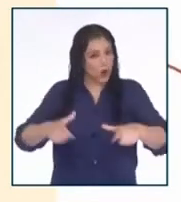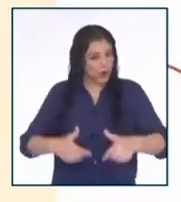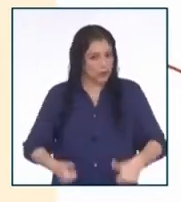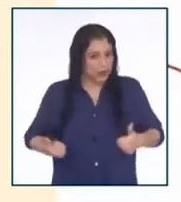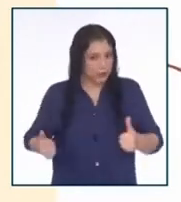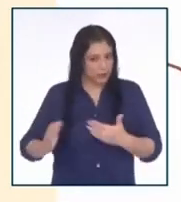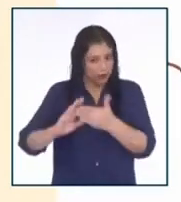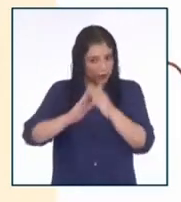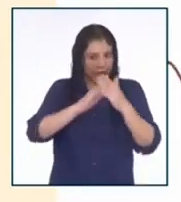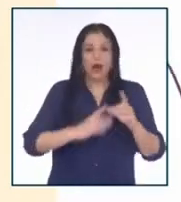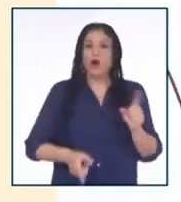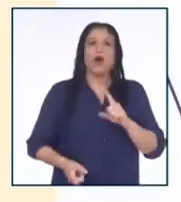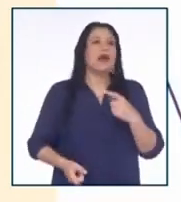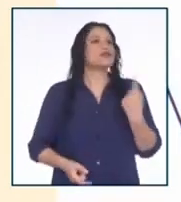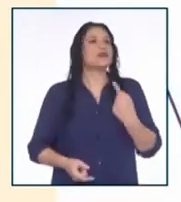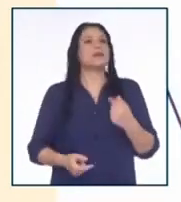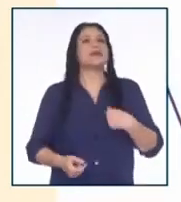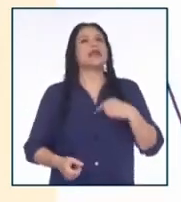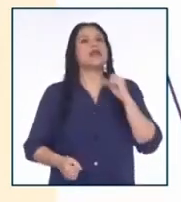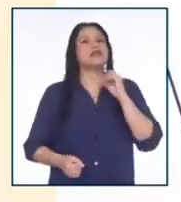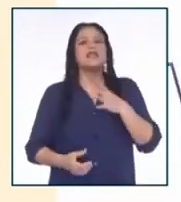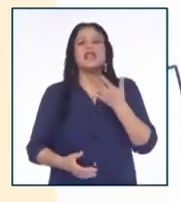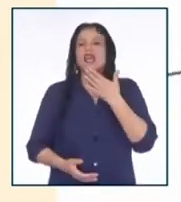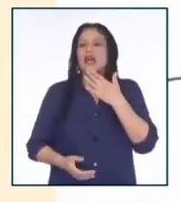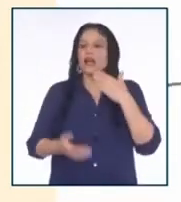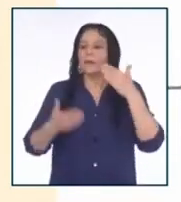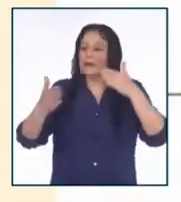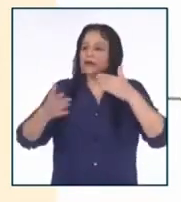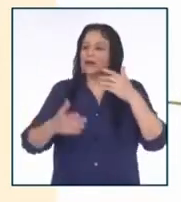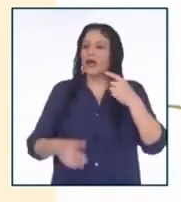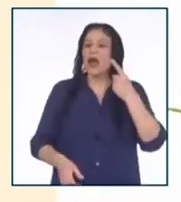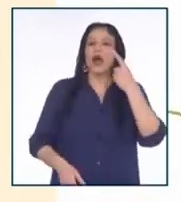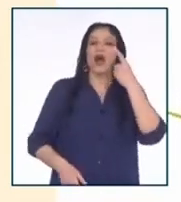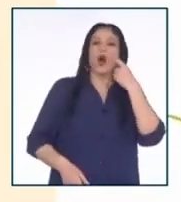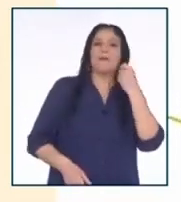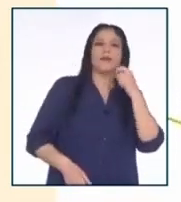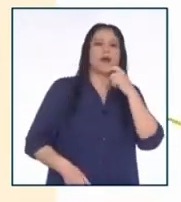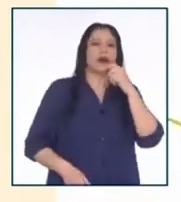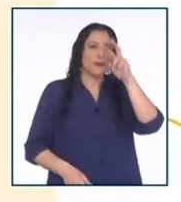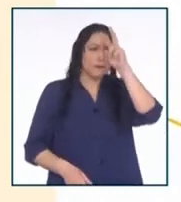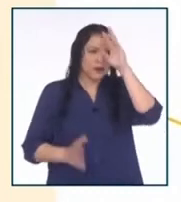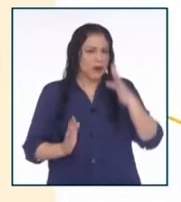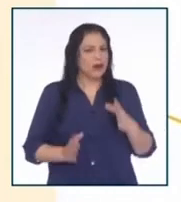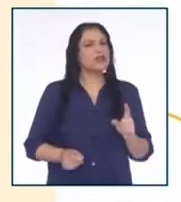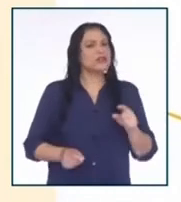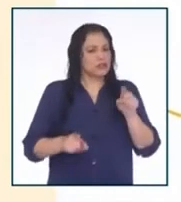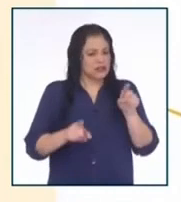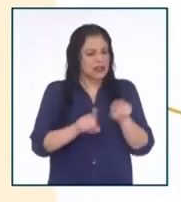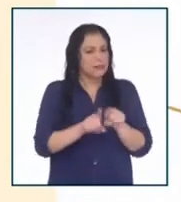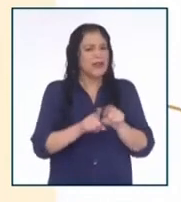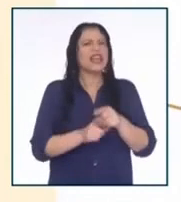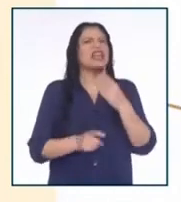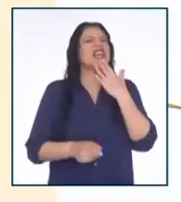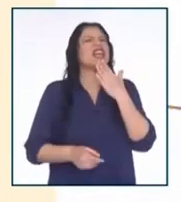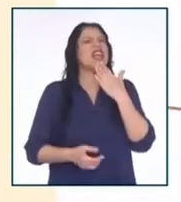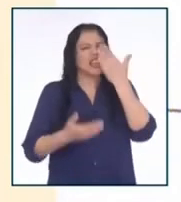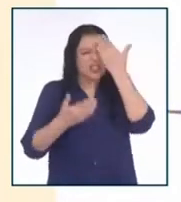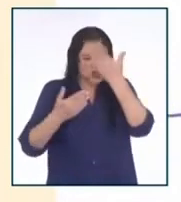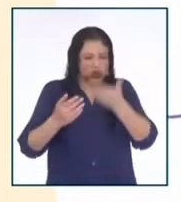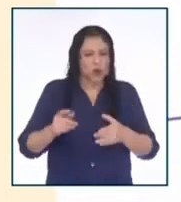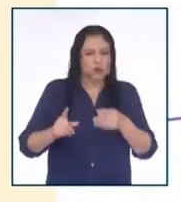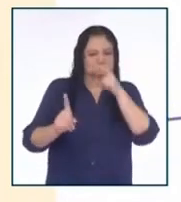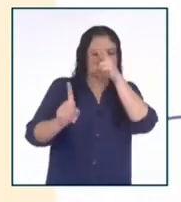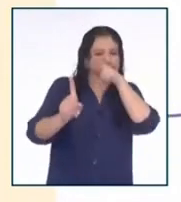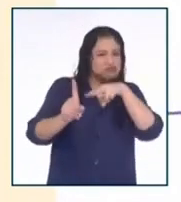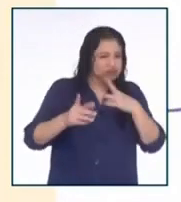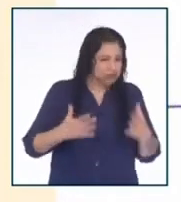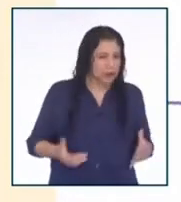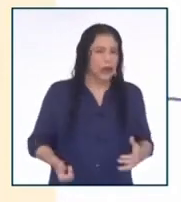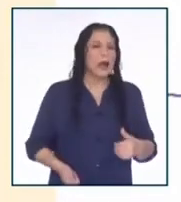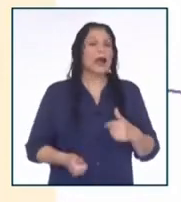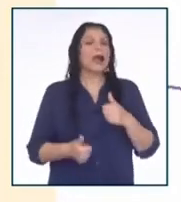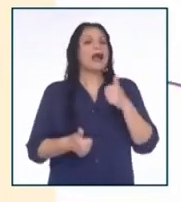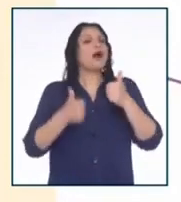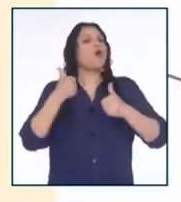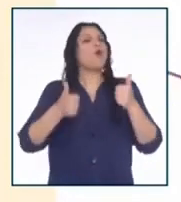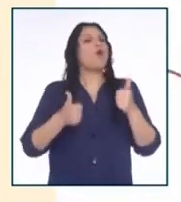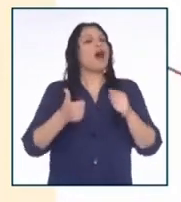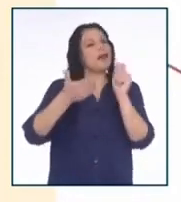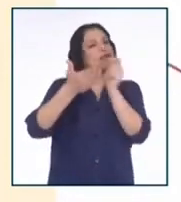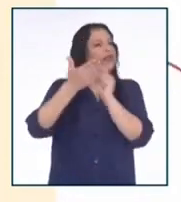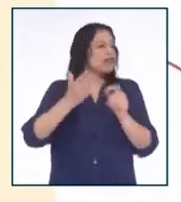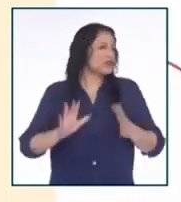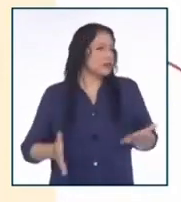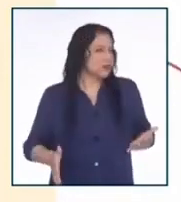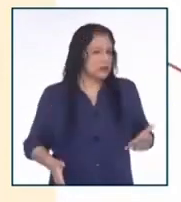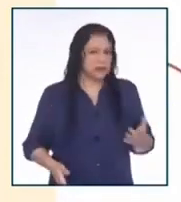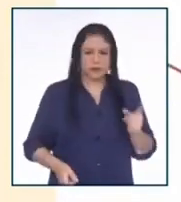sabemos que no solo basta con decir que los destinatarios son las ciudadanas y ciudadanos, sino saber además quiénes son ellos. ¿Qué tipo de texto es?